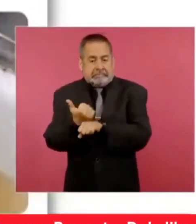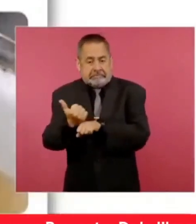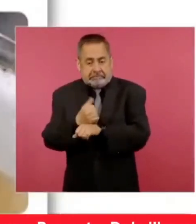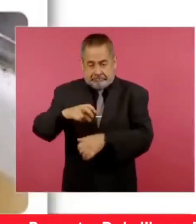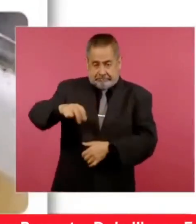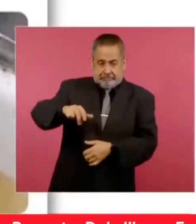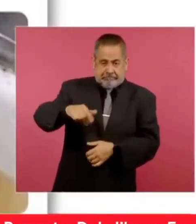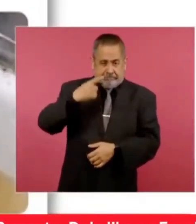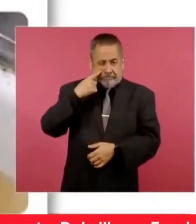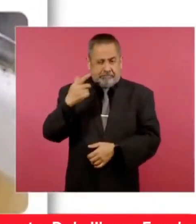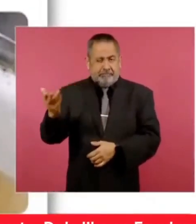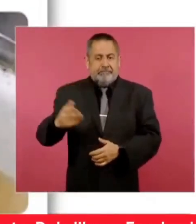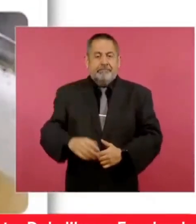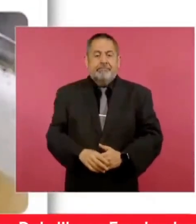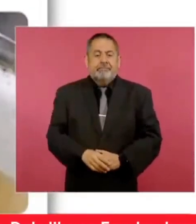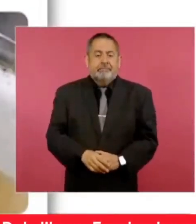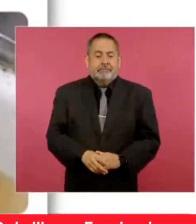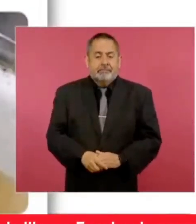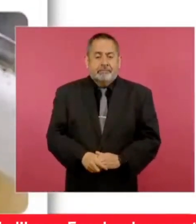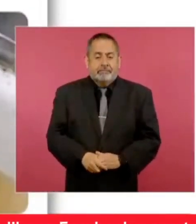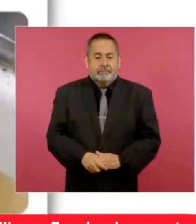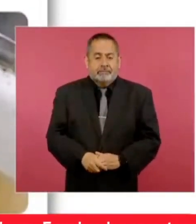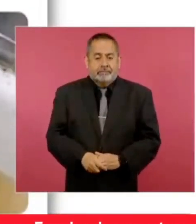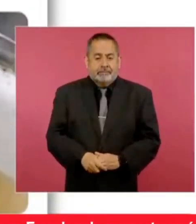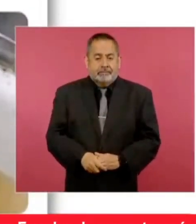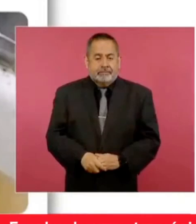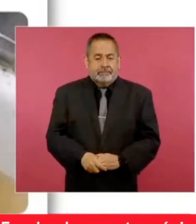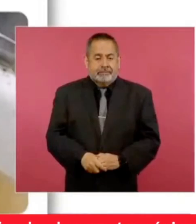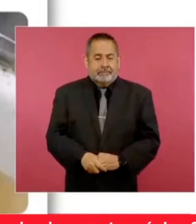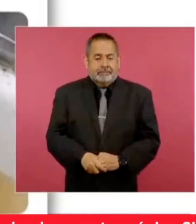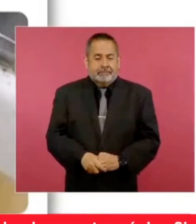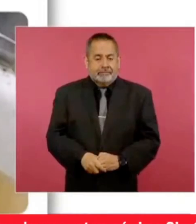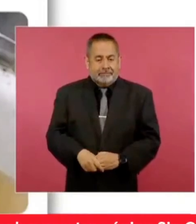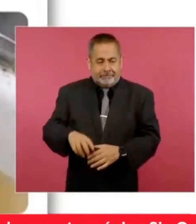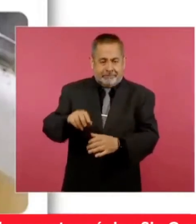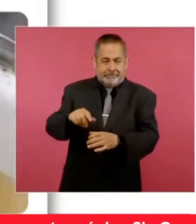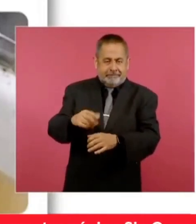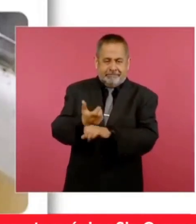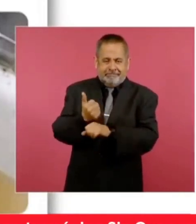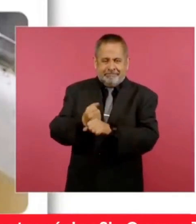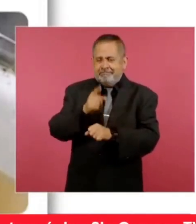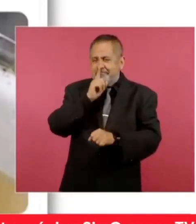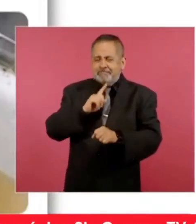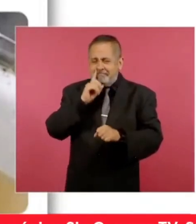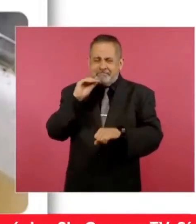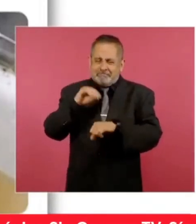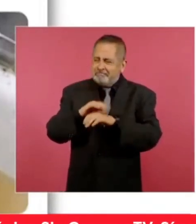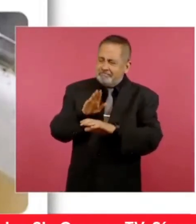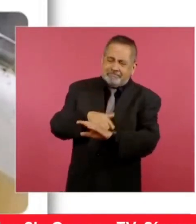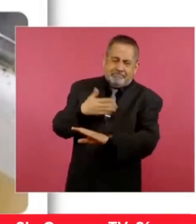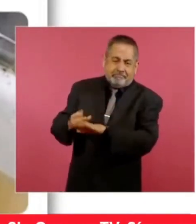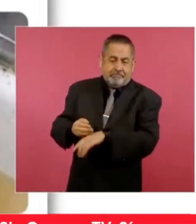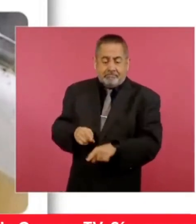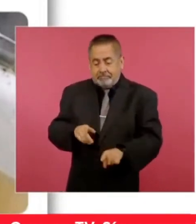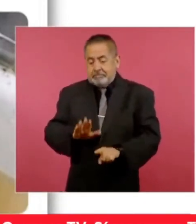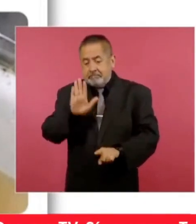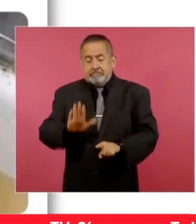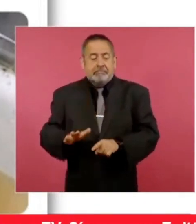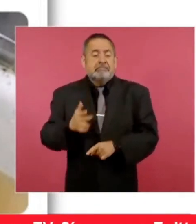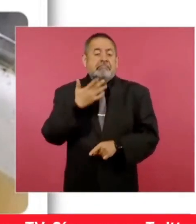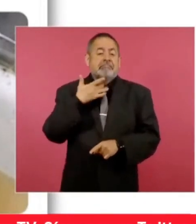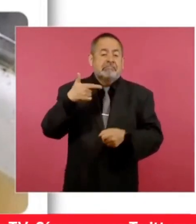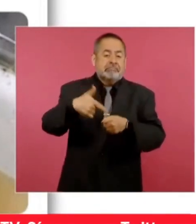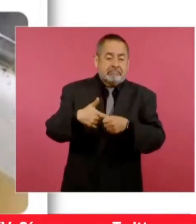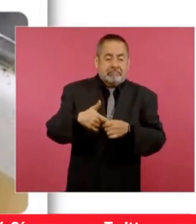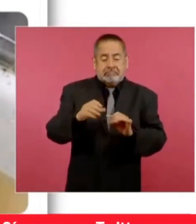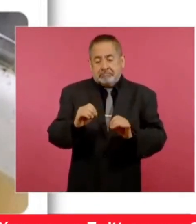de agua con el siguiente mensaje de ataque y mentira, hay que decir. Gasolina o diésel en el